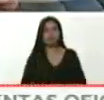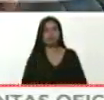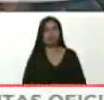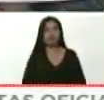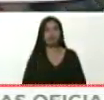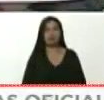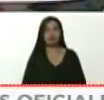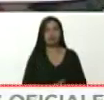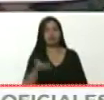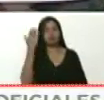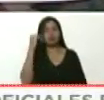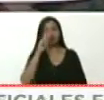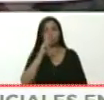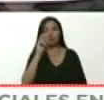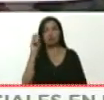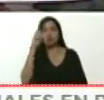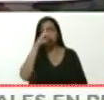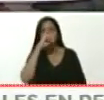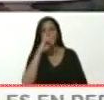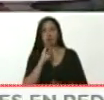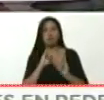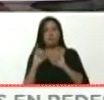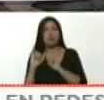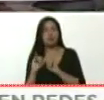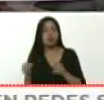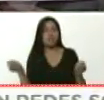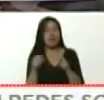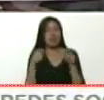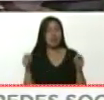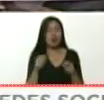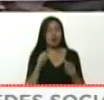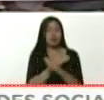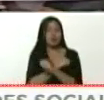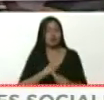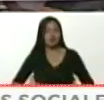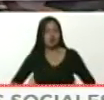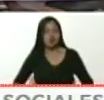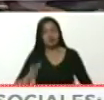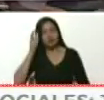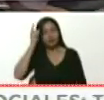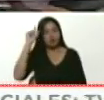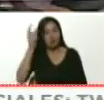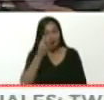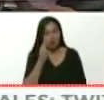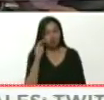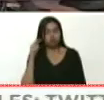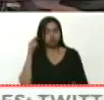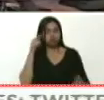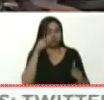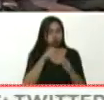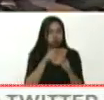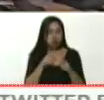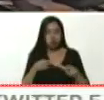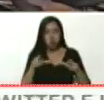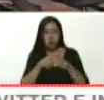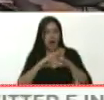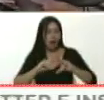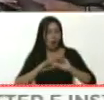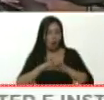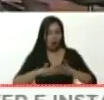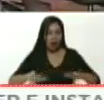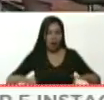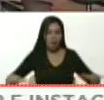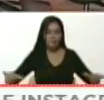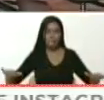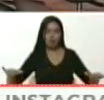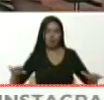Hace 200 años, esos llaneros de Portuguesa, del Guárico, llegaron a los campos